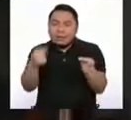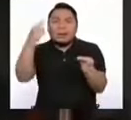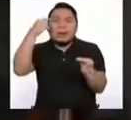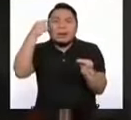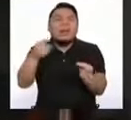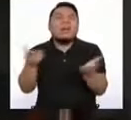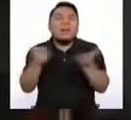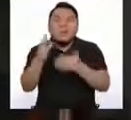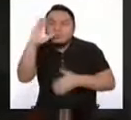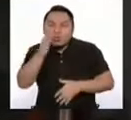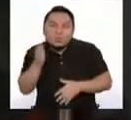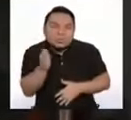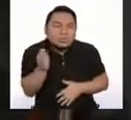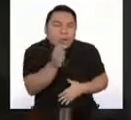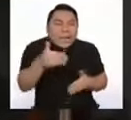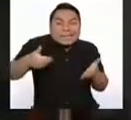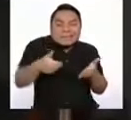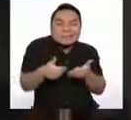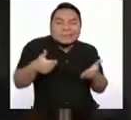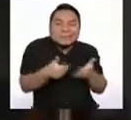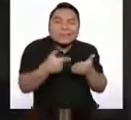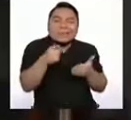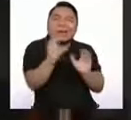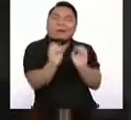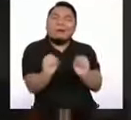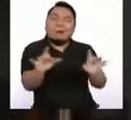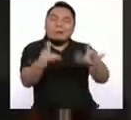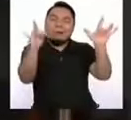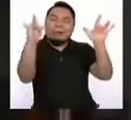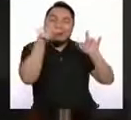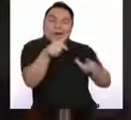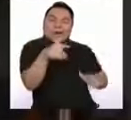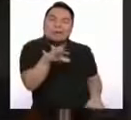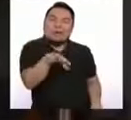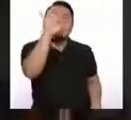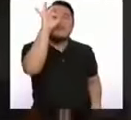encontrarla. Ya estoy muy cerca. El tesoro me llama.